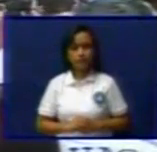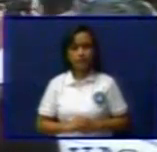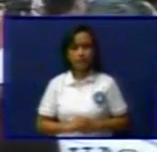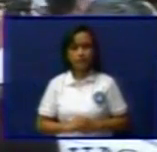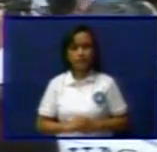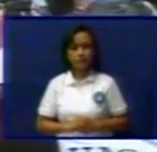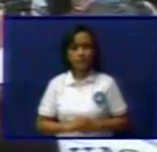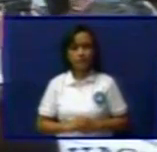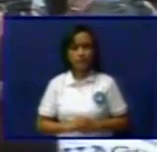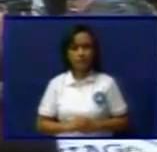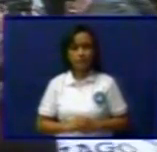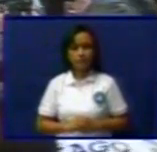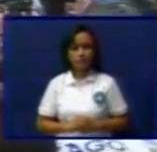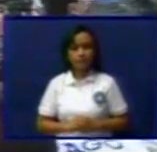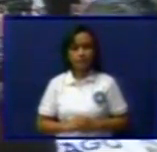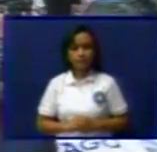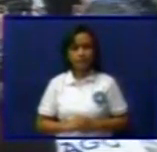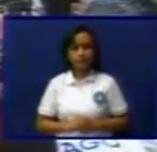140.000.